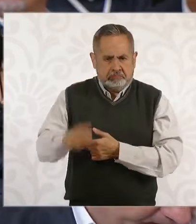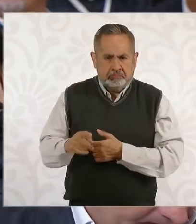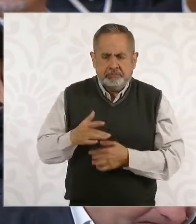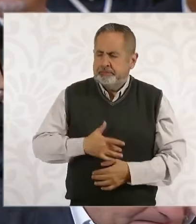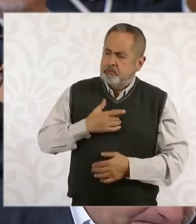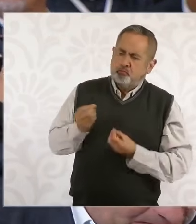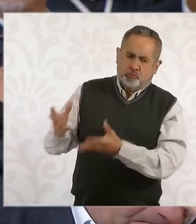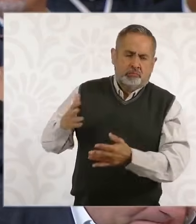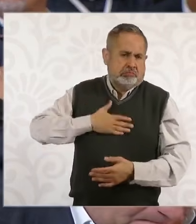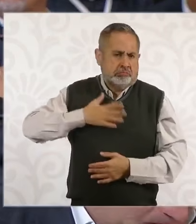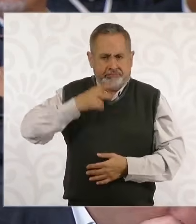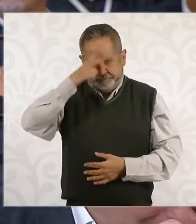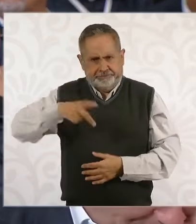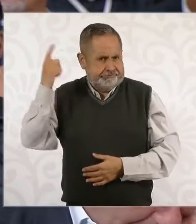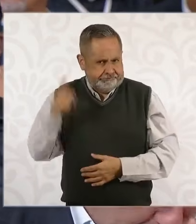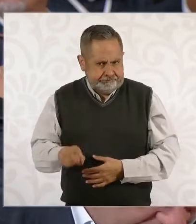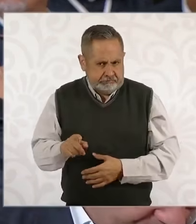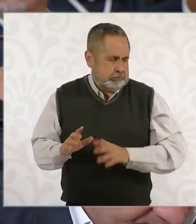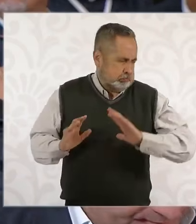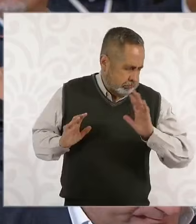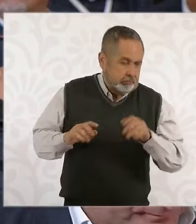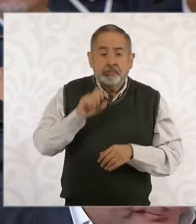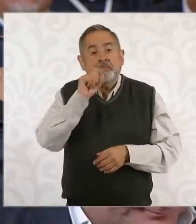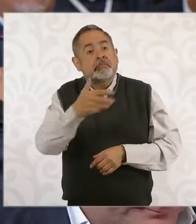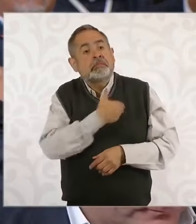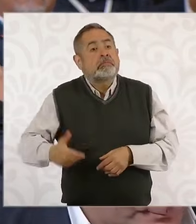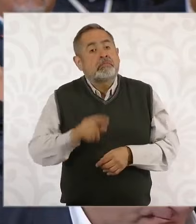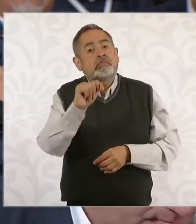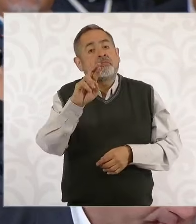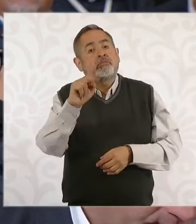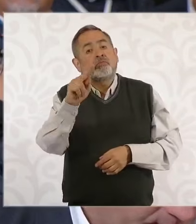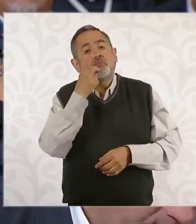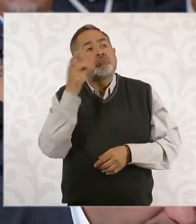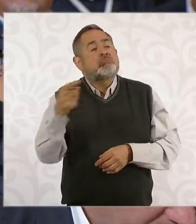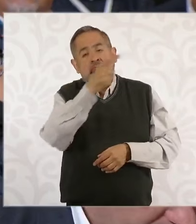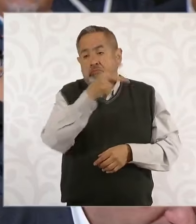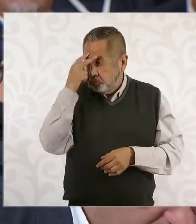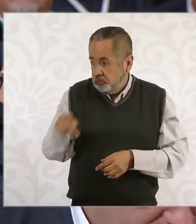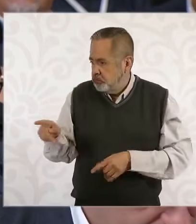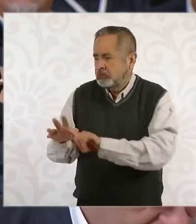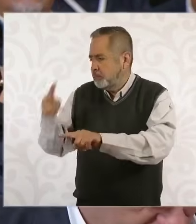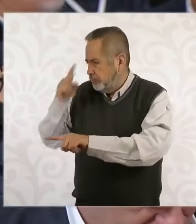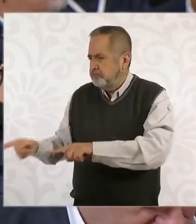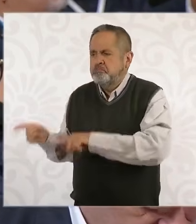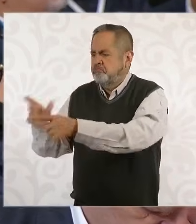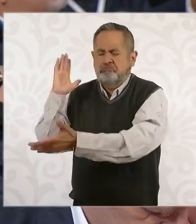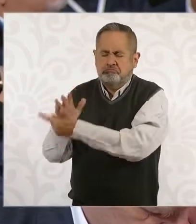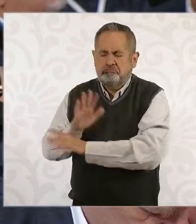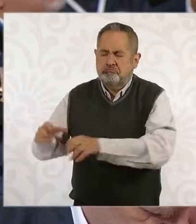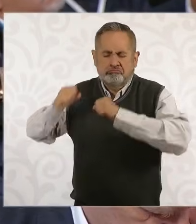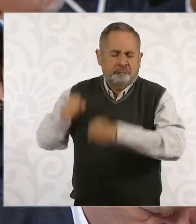vía humanitaria. Sin embargo, también el presidente Donald Trump ha insistido en que México va a dejar de enviar petróleo a Cuba y lo asegura pues